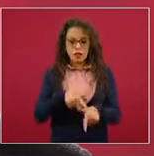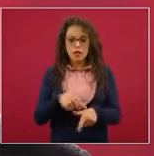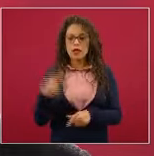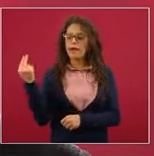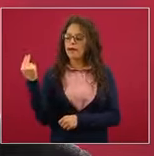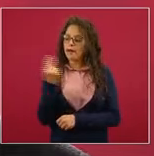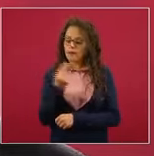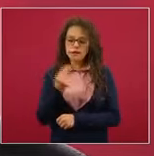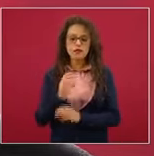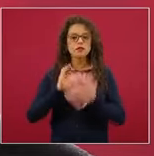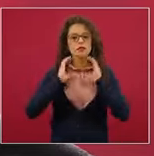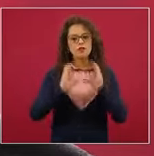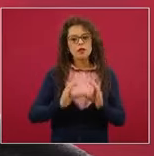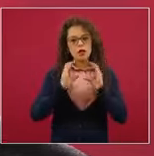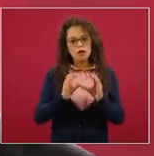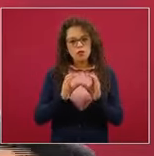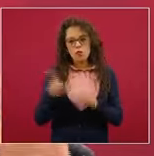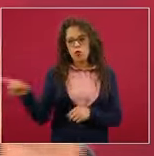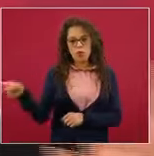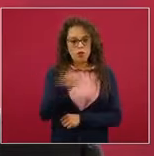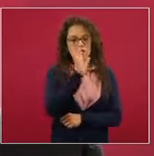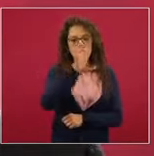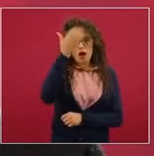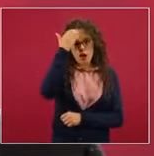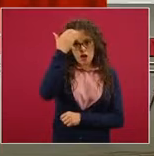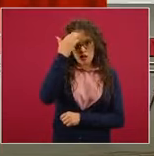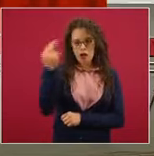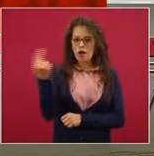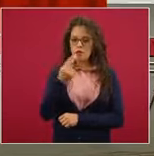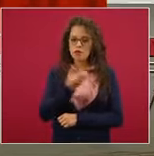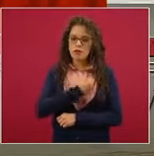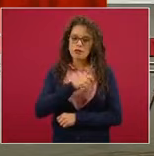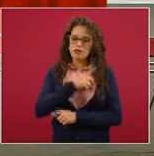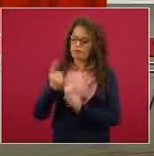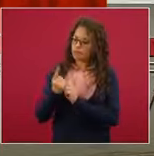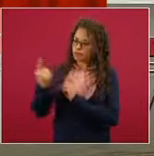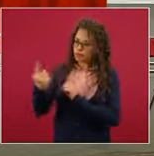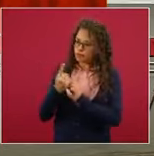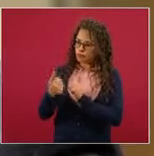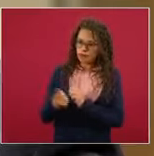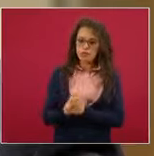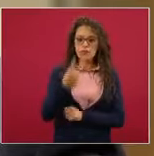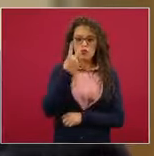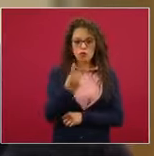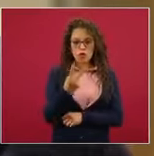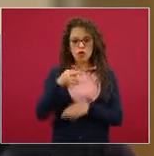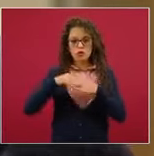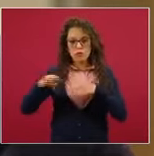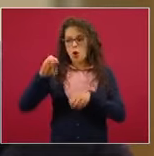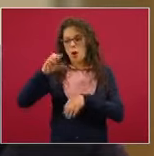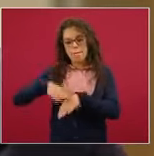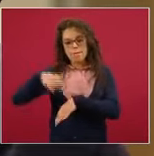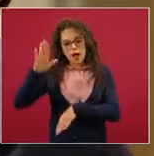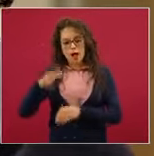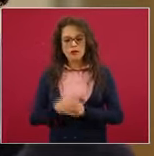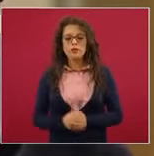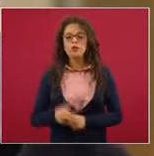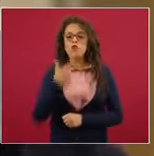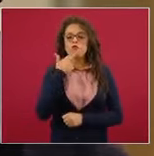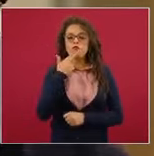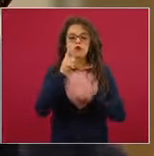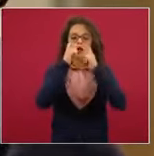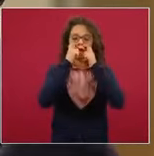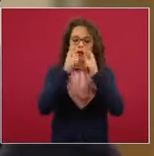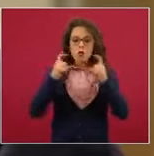de comentar el doctor Alomía, que usted ya conoce. Mantenerse a sana distancia, 2 o más metros de toda persona. Utilizar su